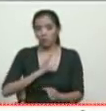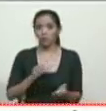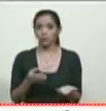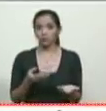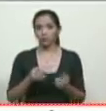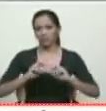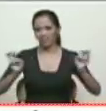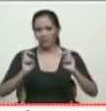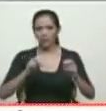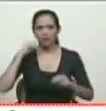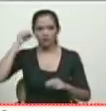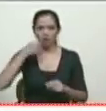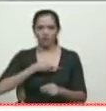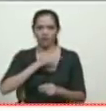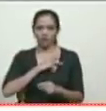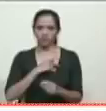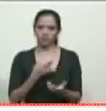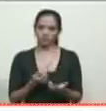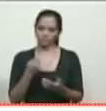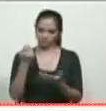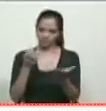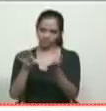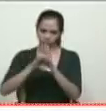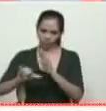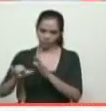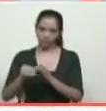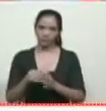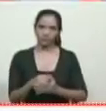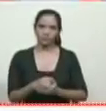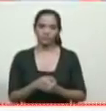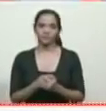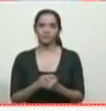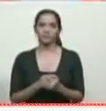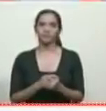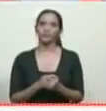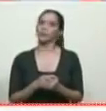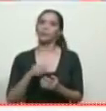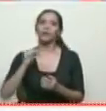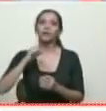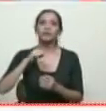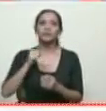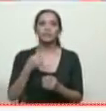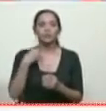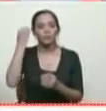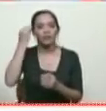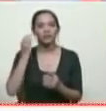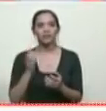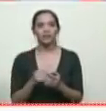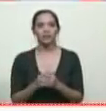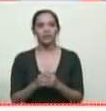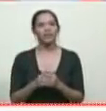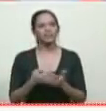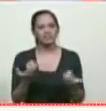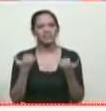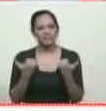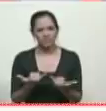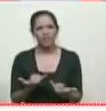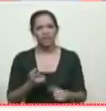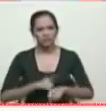están circulando. Tania Díaz. Bueno, sí, porque es que mira, yo creo que es la hora de cerrar filas como